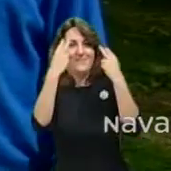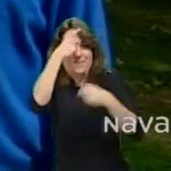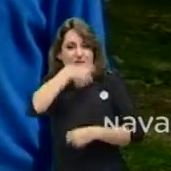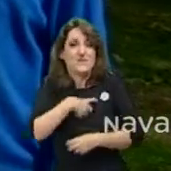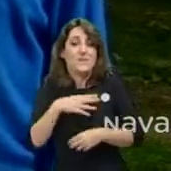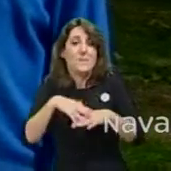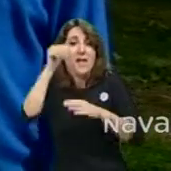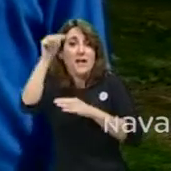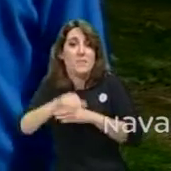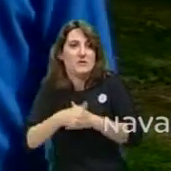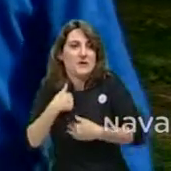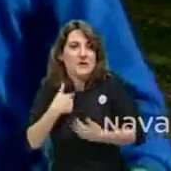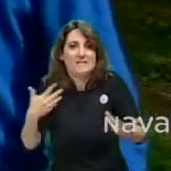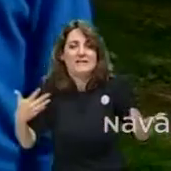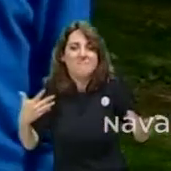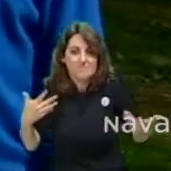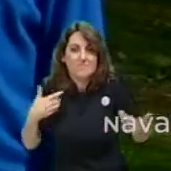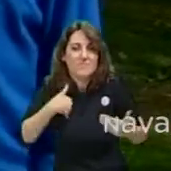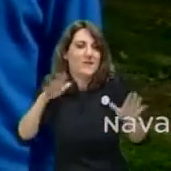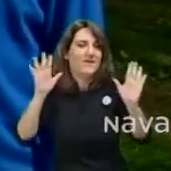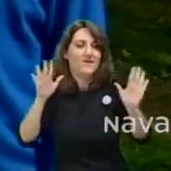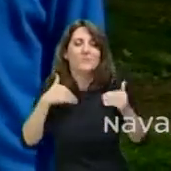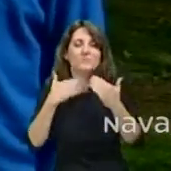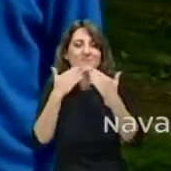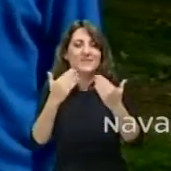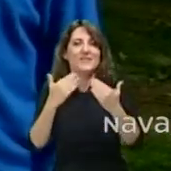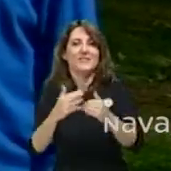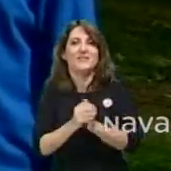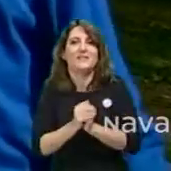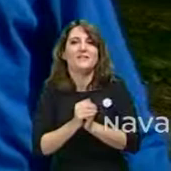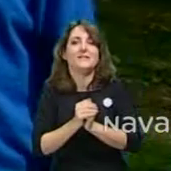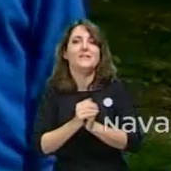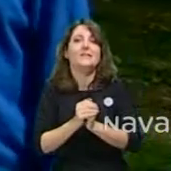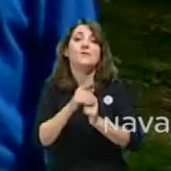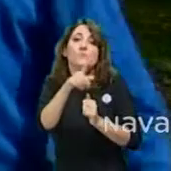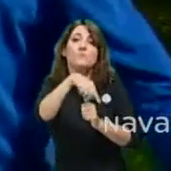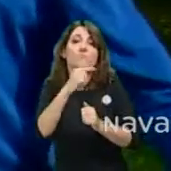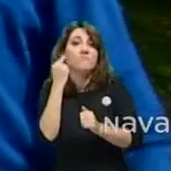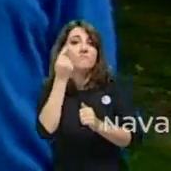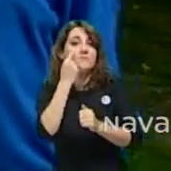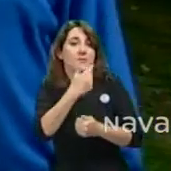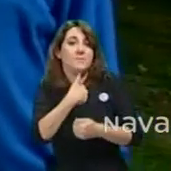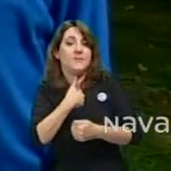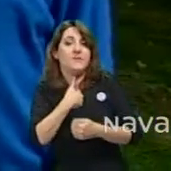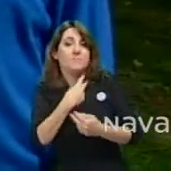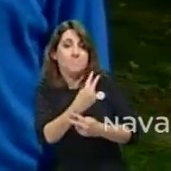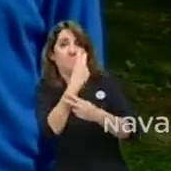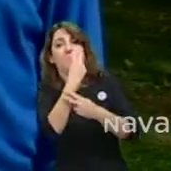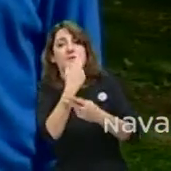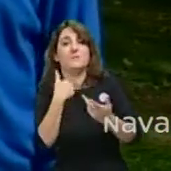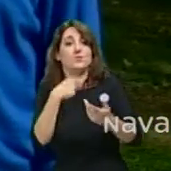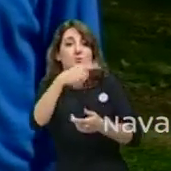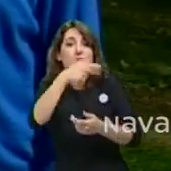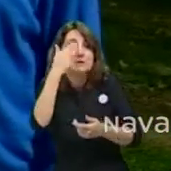de estas características. Pero bueno, en cualquier caso, os agradezco muchísimo que os habéis fijado en mí y que os haya interesado algo de lo que